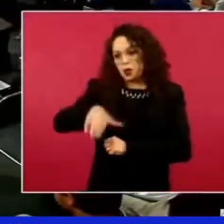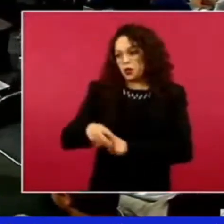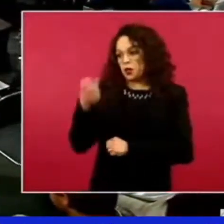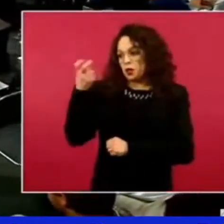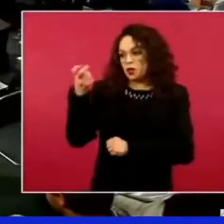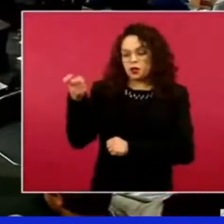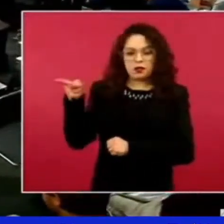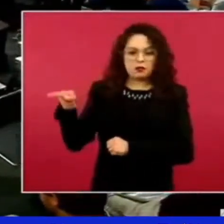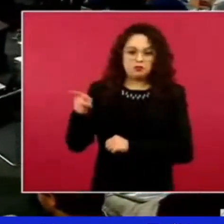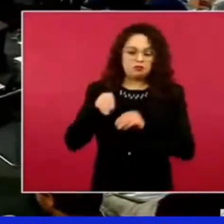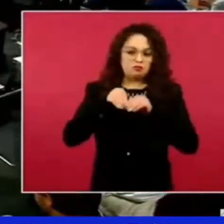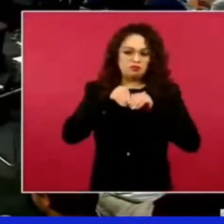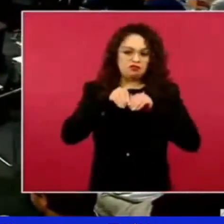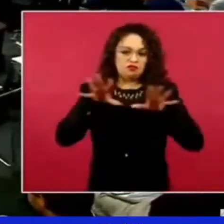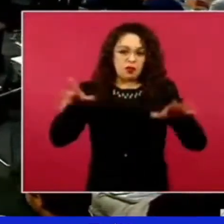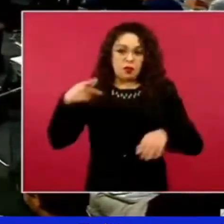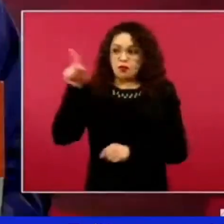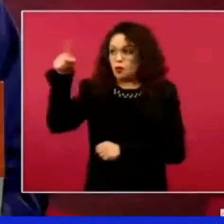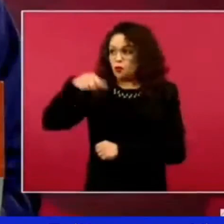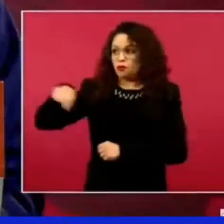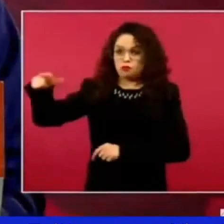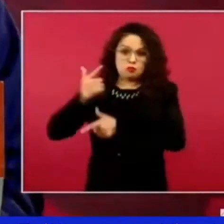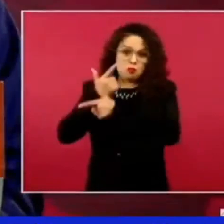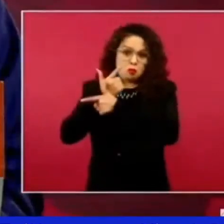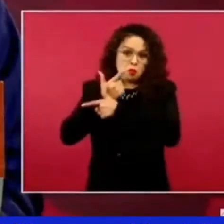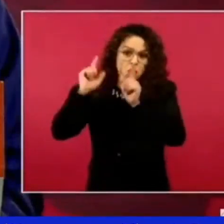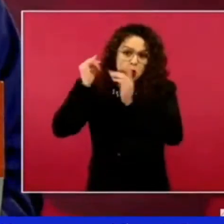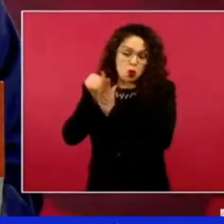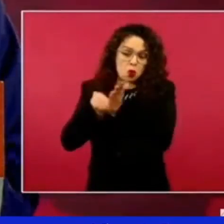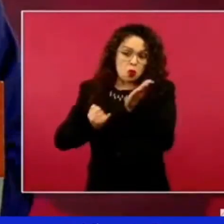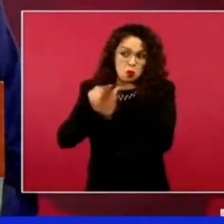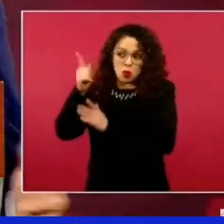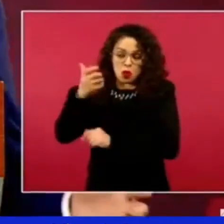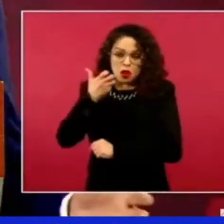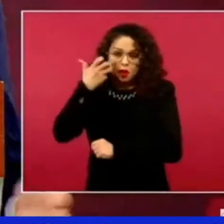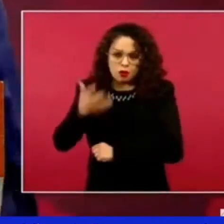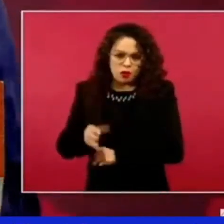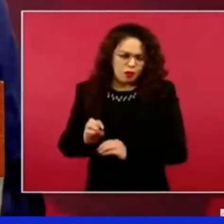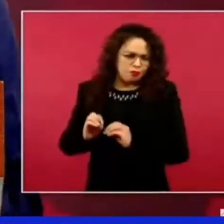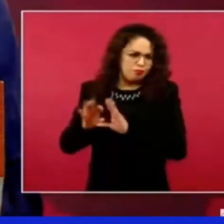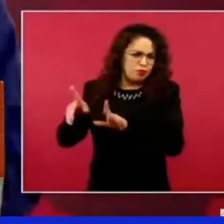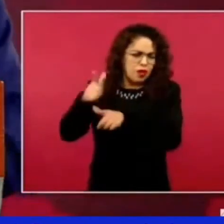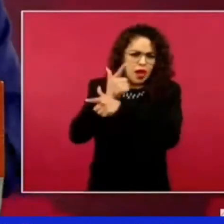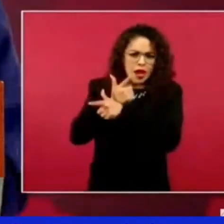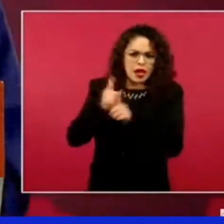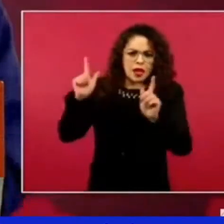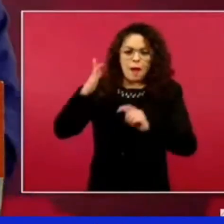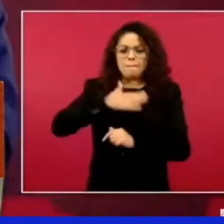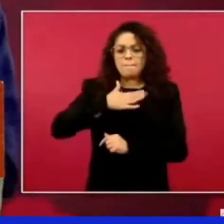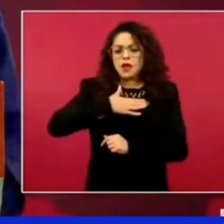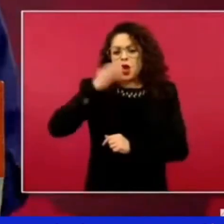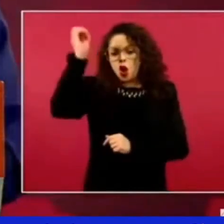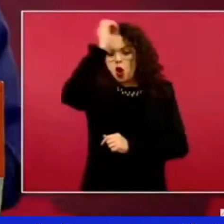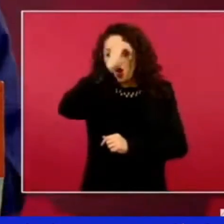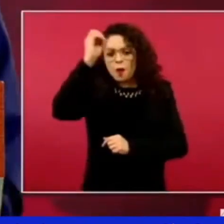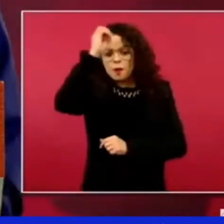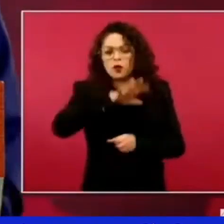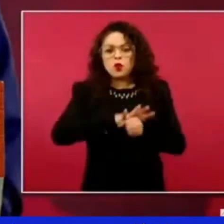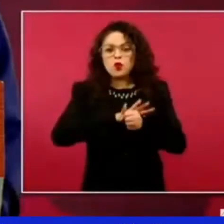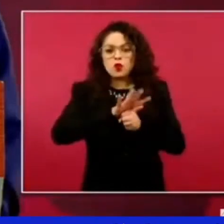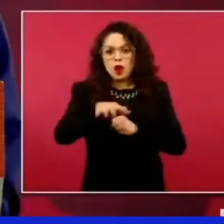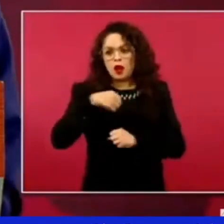libertad de hacerlo. Mi punto de vista es que la recomendación a los jueces